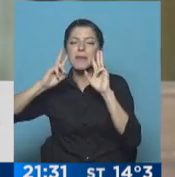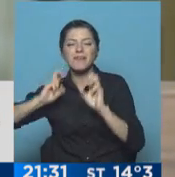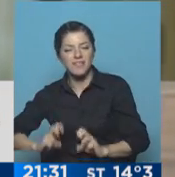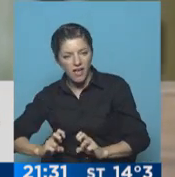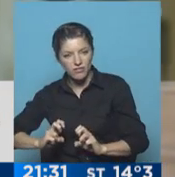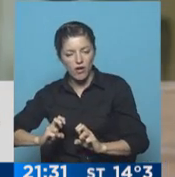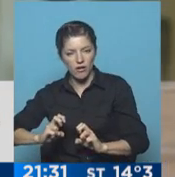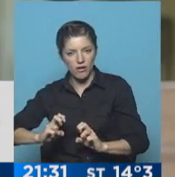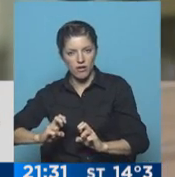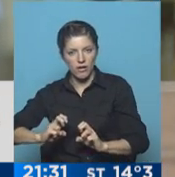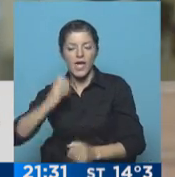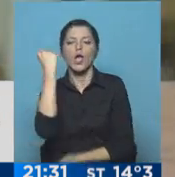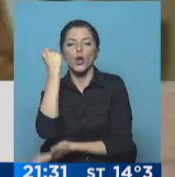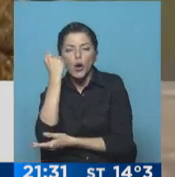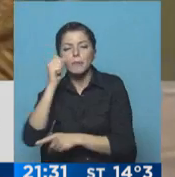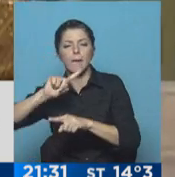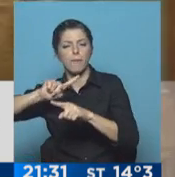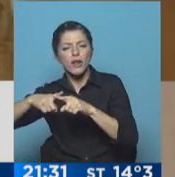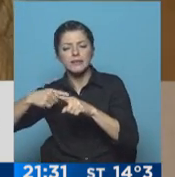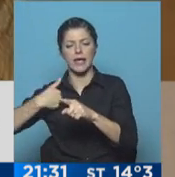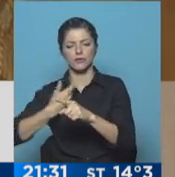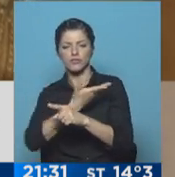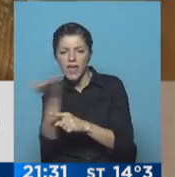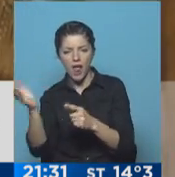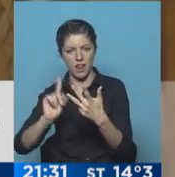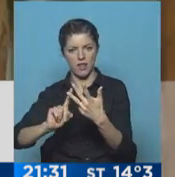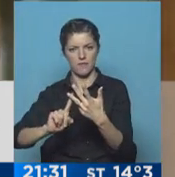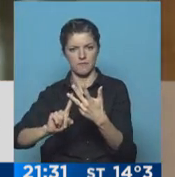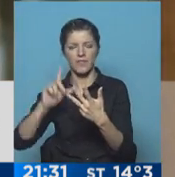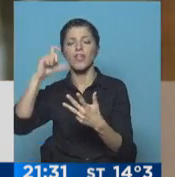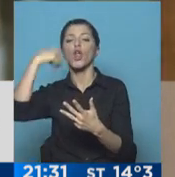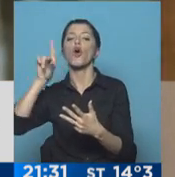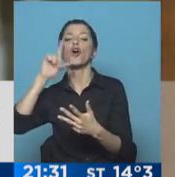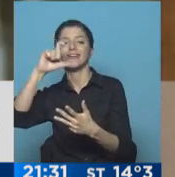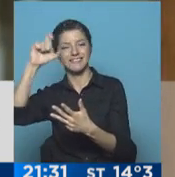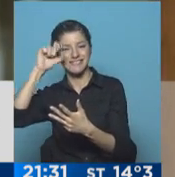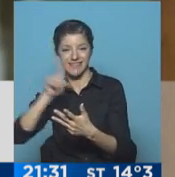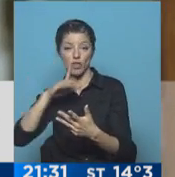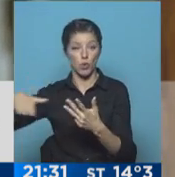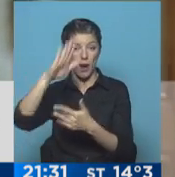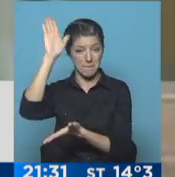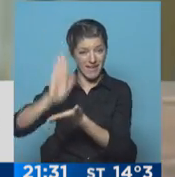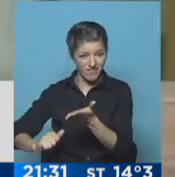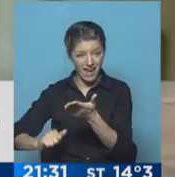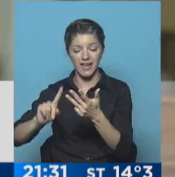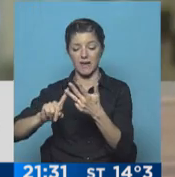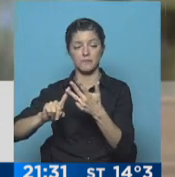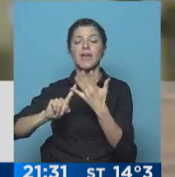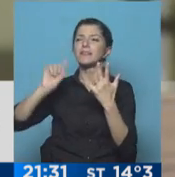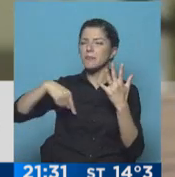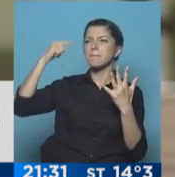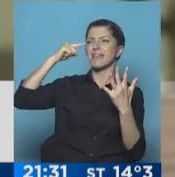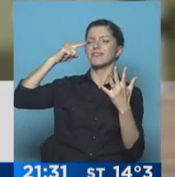investigaciones económicas, políticas y sociales del CONICET en Bahía Blanca. Estaba